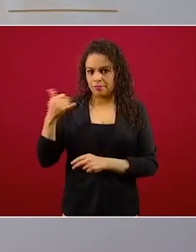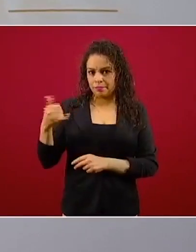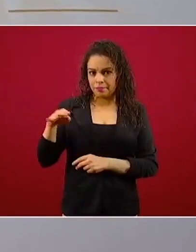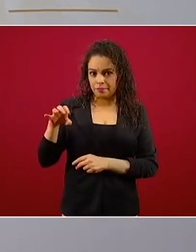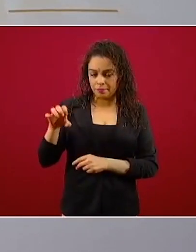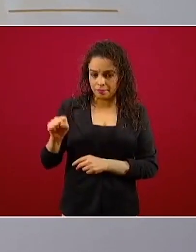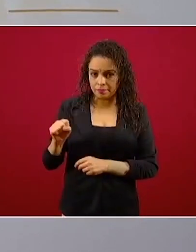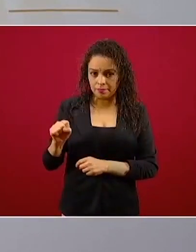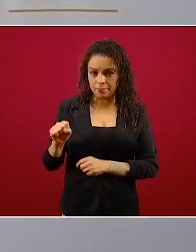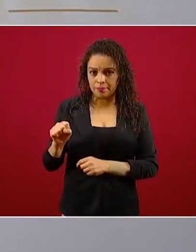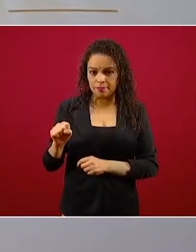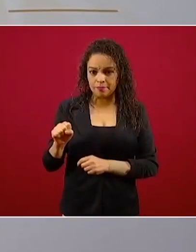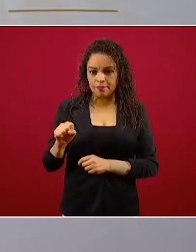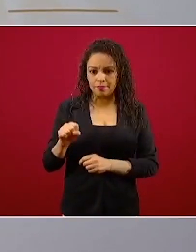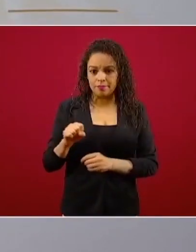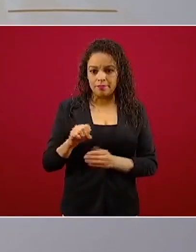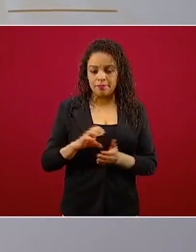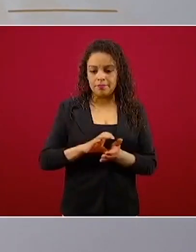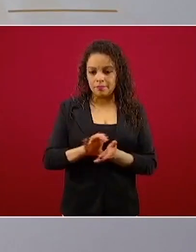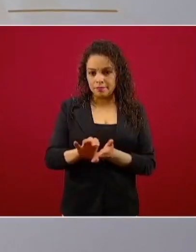empresarios